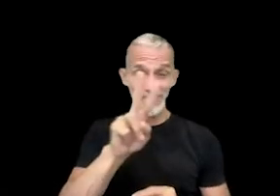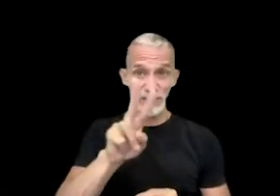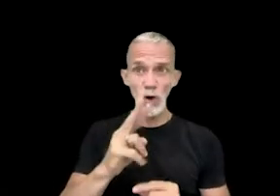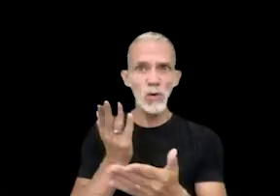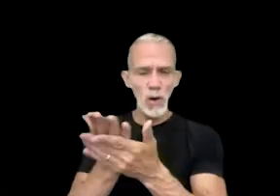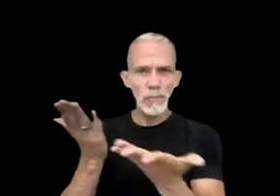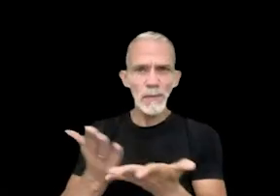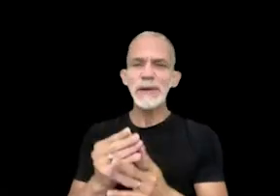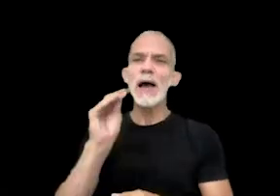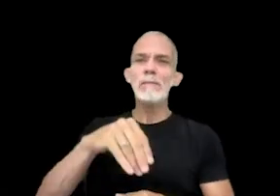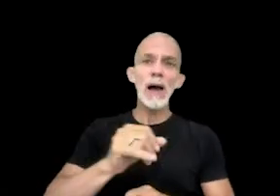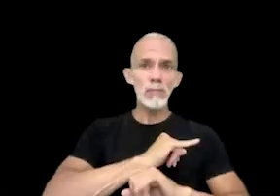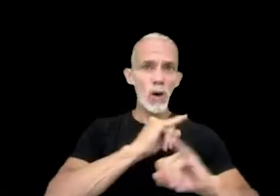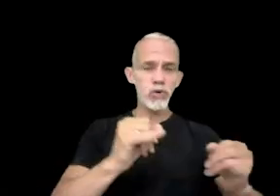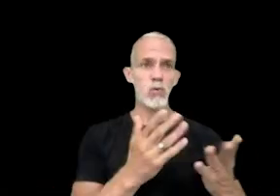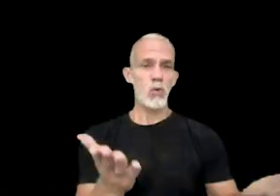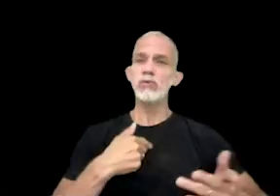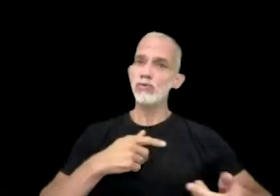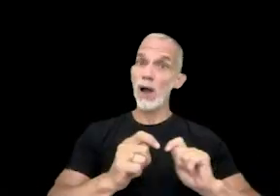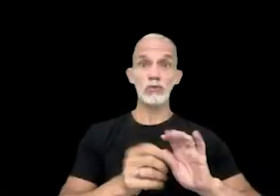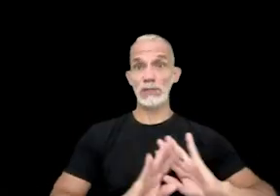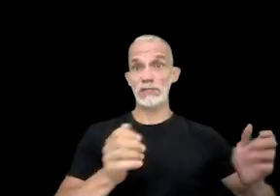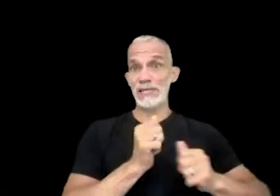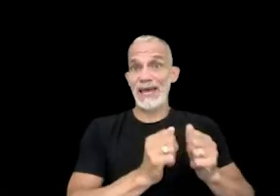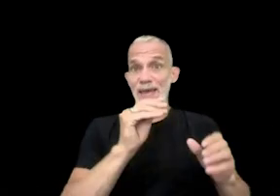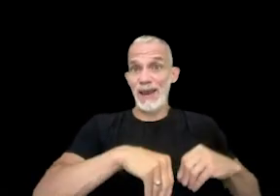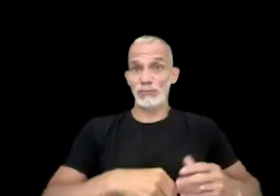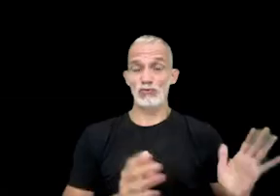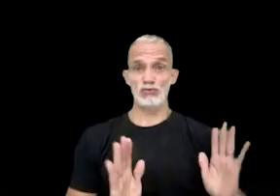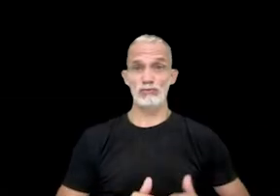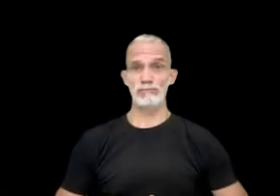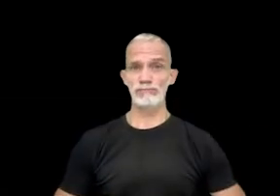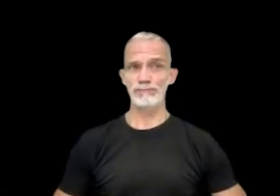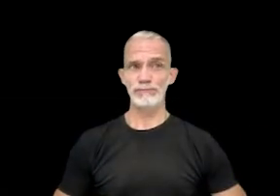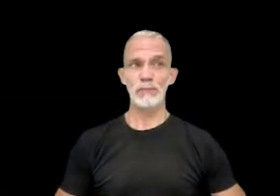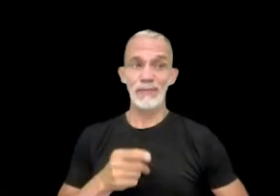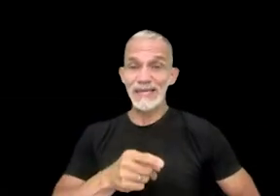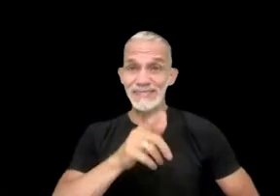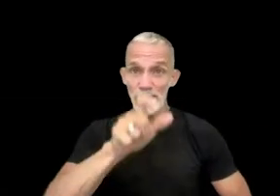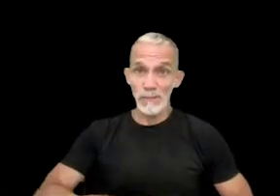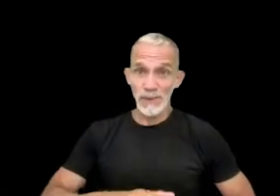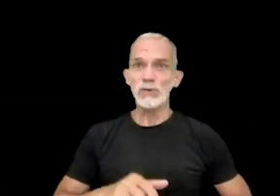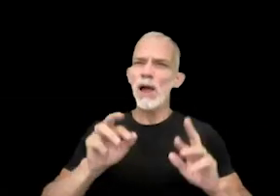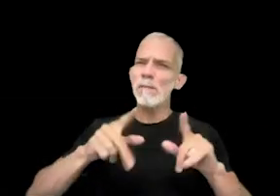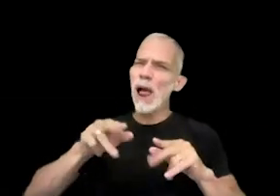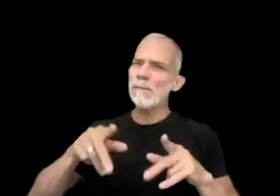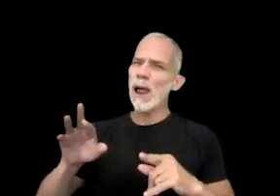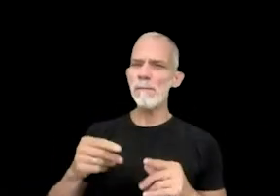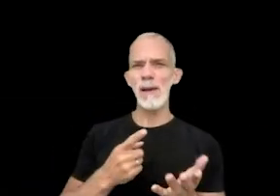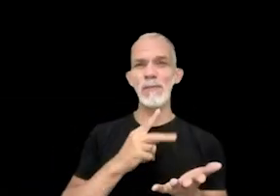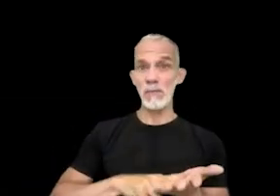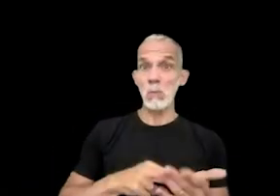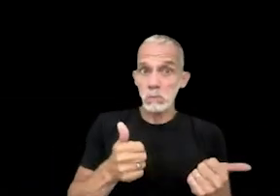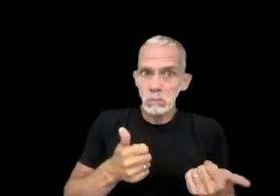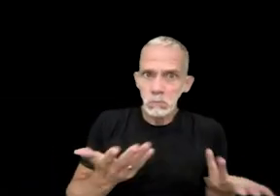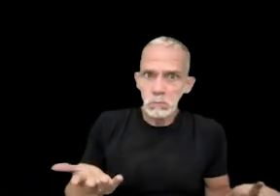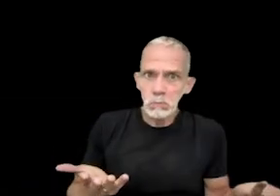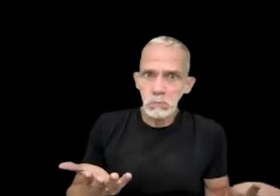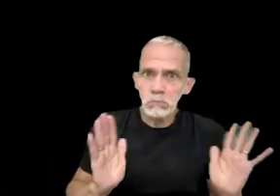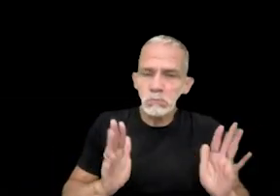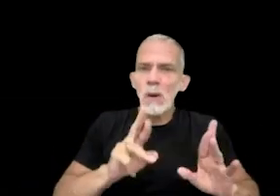encima le notifico a la FIP diciendo che, mira, yo ajusté los quebrantos. Ese sujeto hizo una planificación fiscal permitida, no se lo